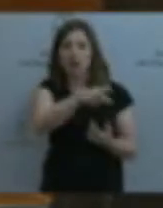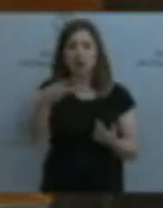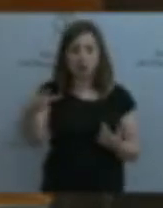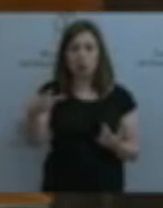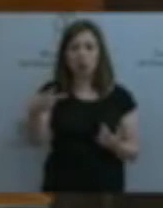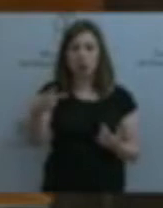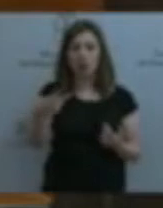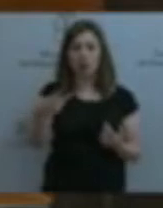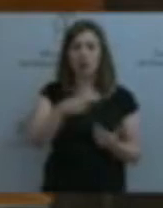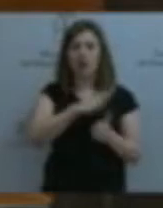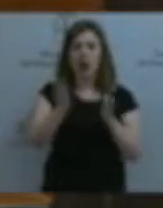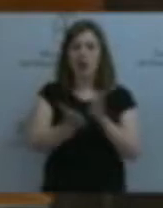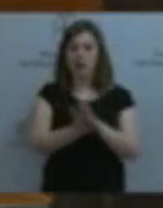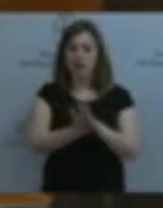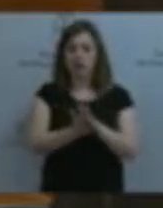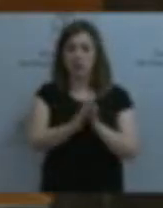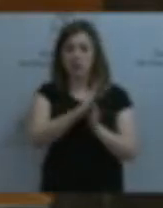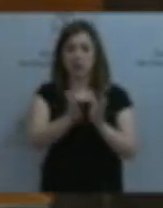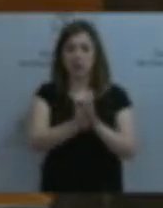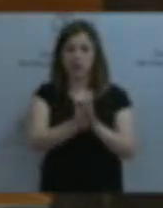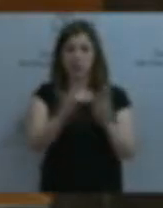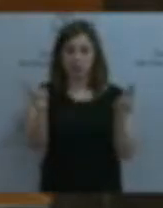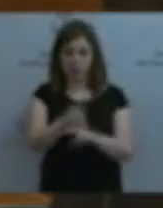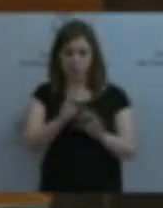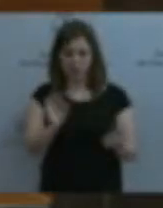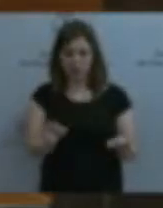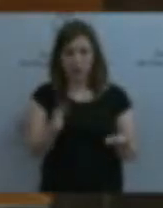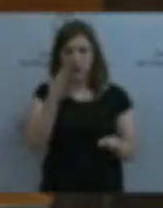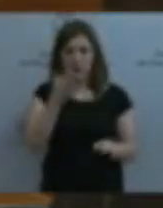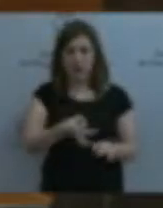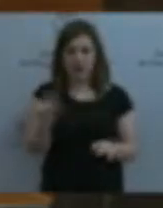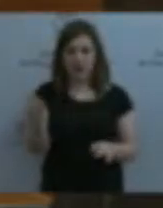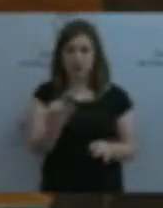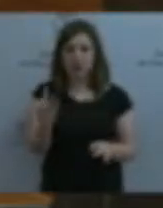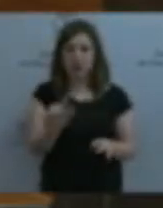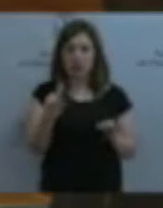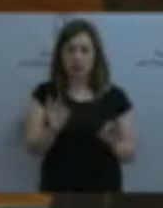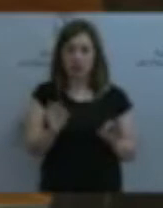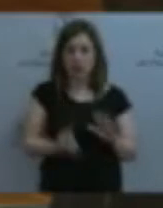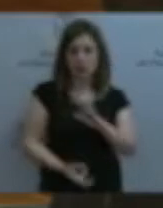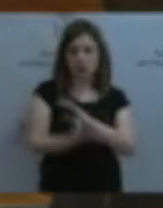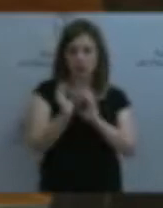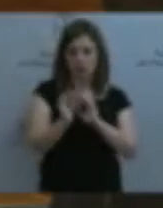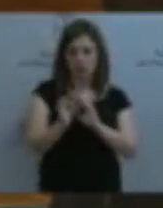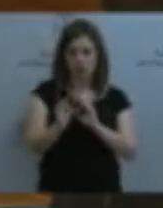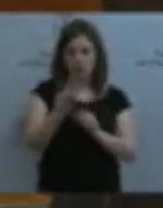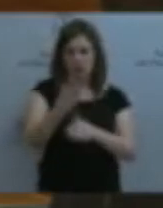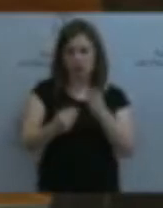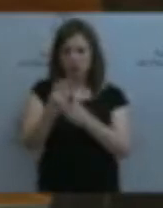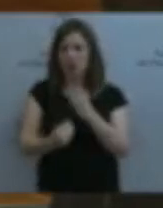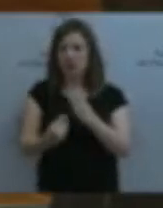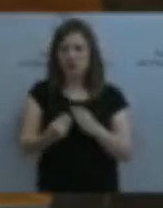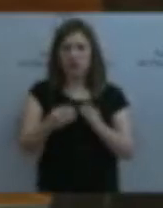el archivo del expediente de rescisión. Es cierto que se han producido actuaciones incorrectas por parte de la